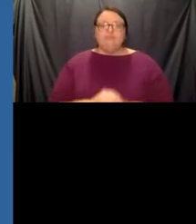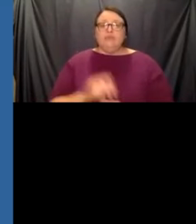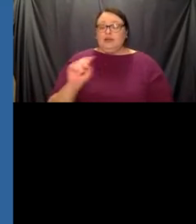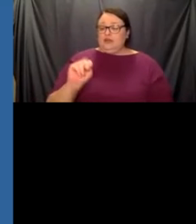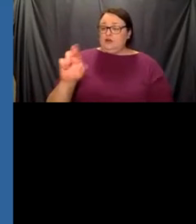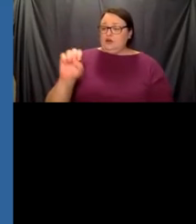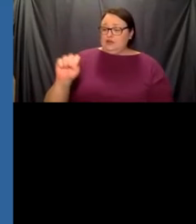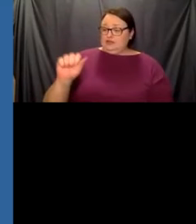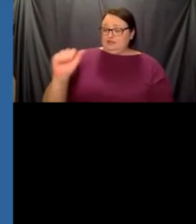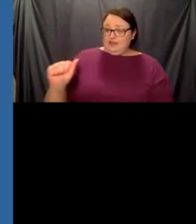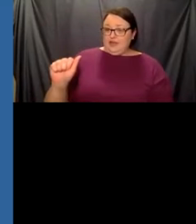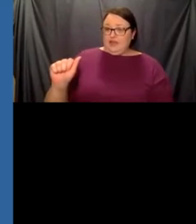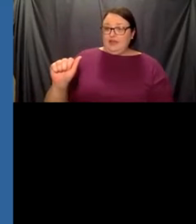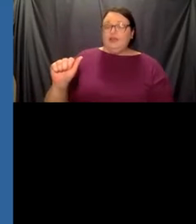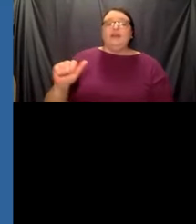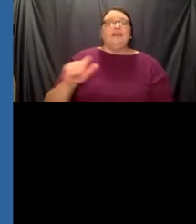Un área